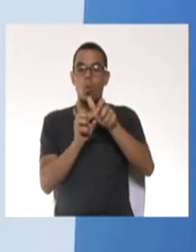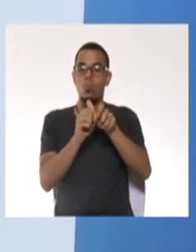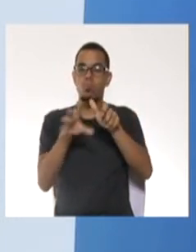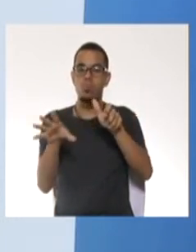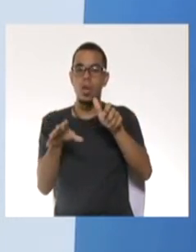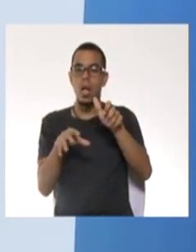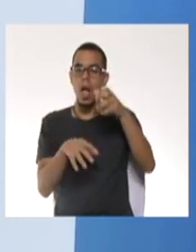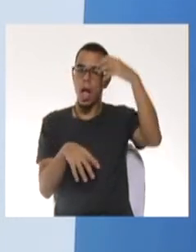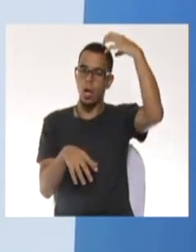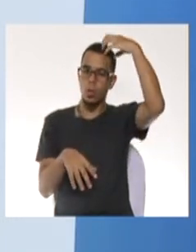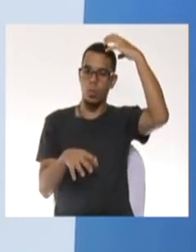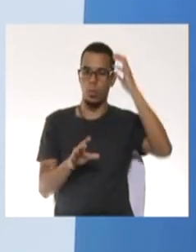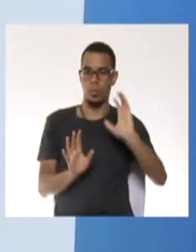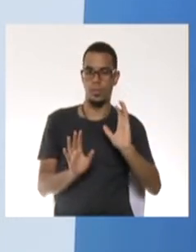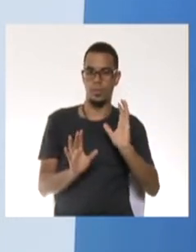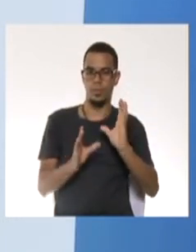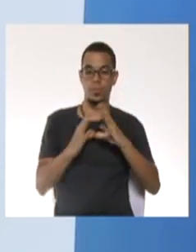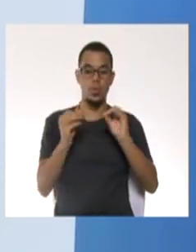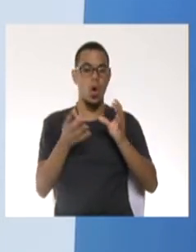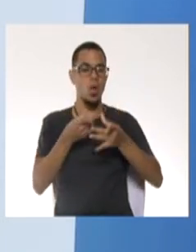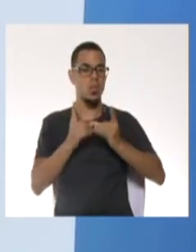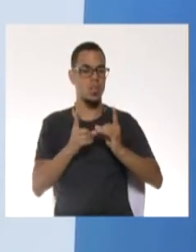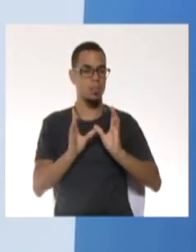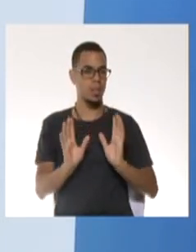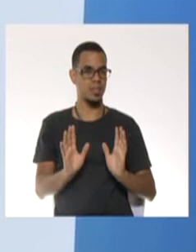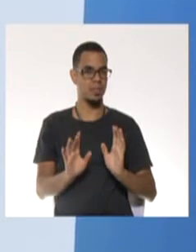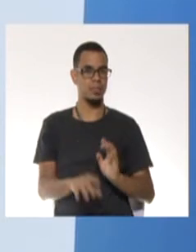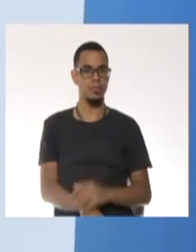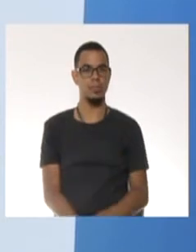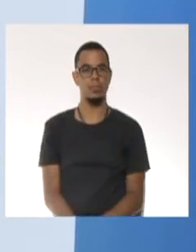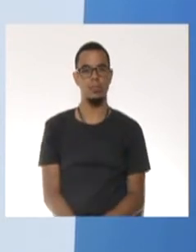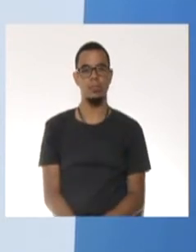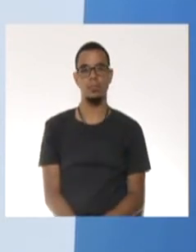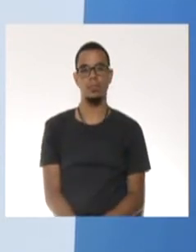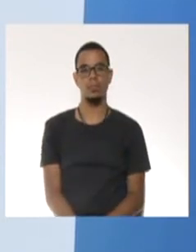noble, ¿sí? Ahora, vamos a continuar.